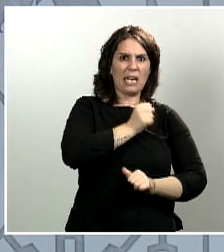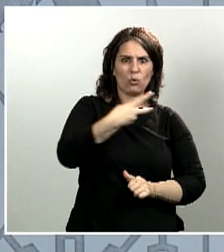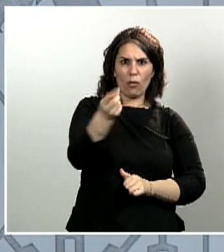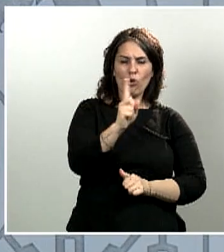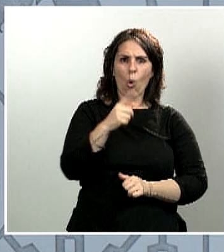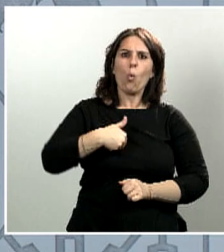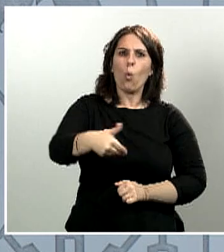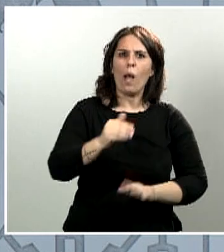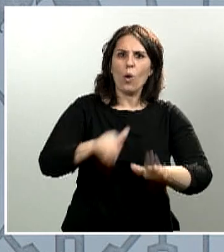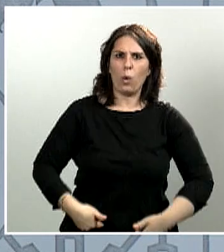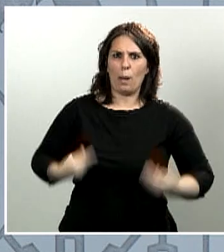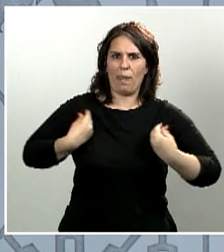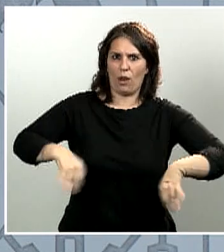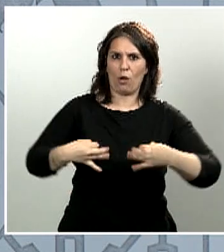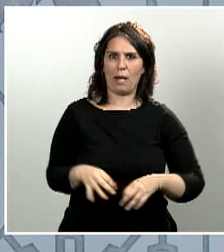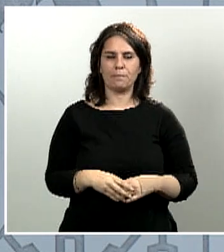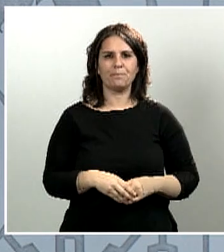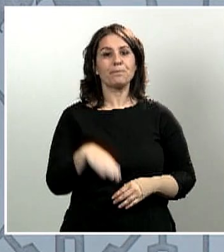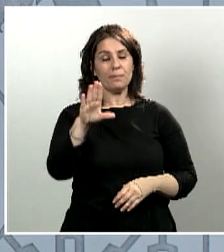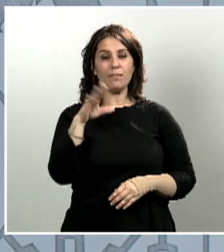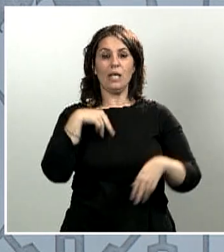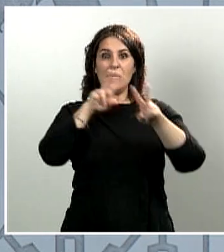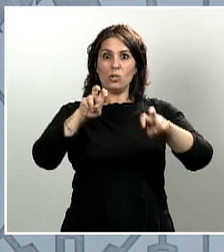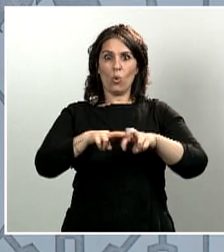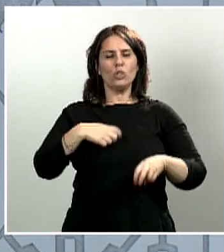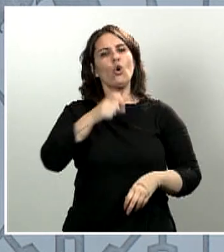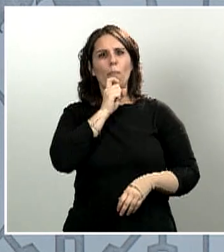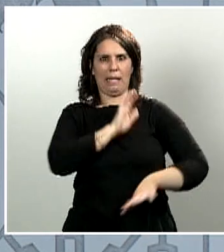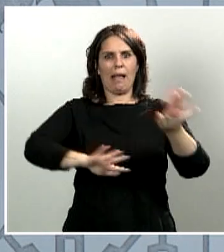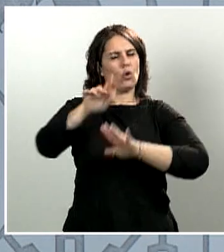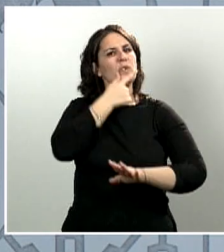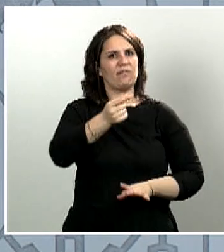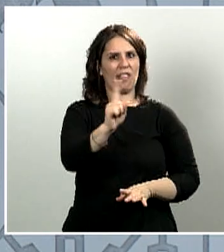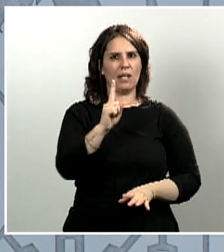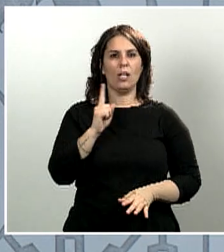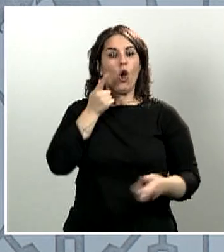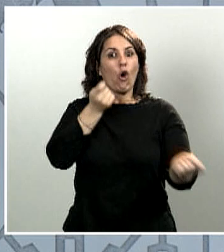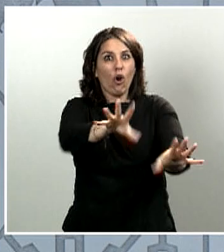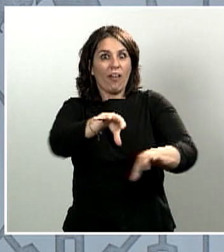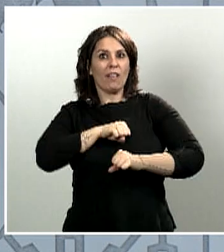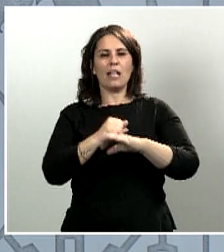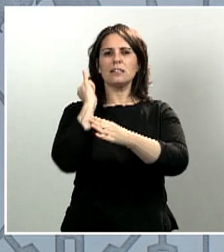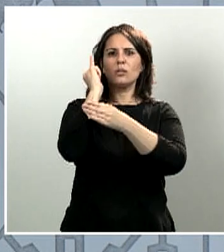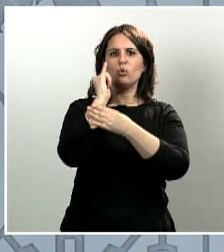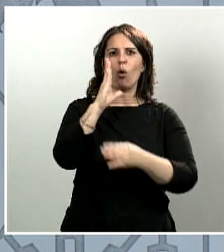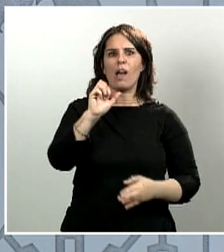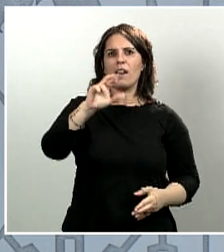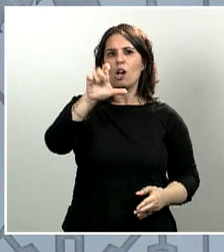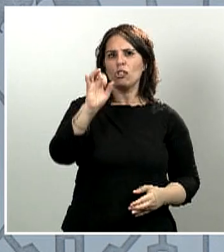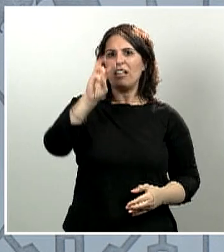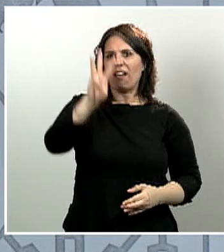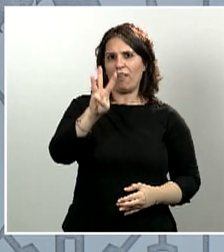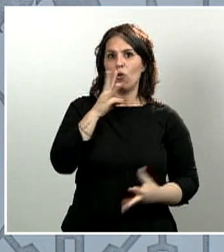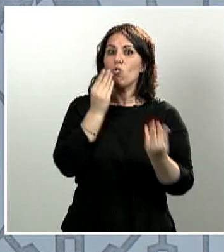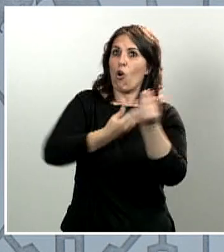estudio fácil, es un estudio complicado, está coordinándolo el Instituto de Salud Carlos III, de acuerdo con todas las comunidades autónomas. Ha habido algunas pequeñas variaciones